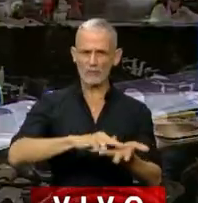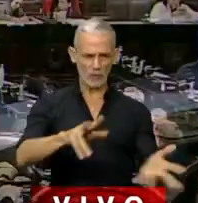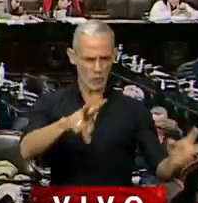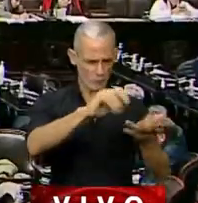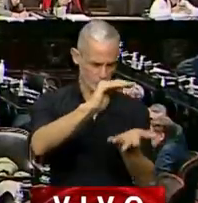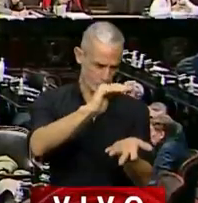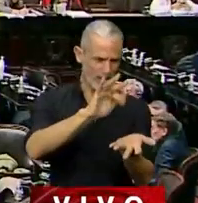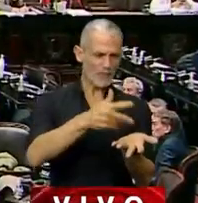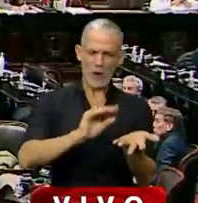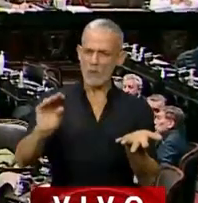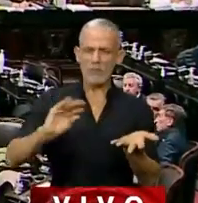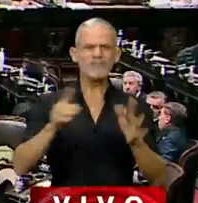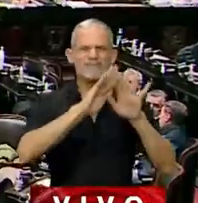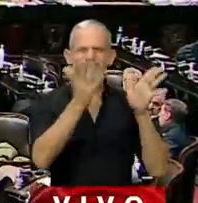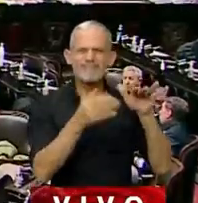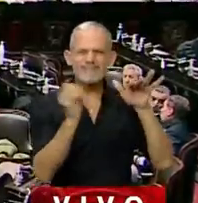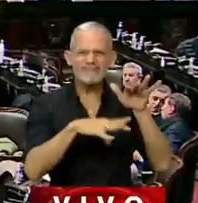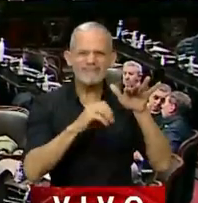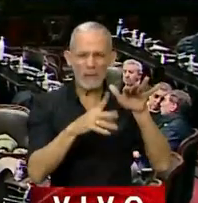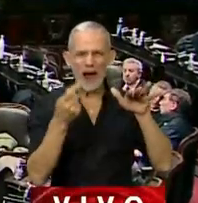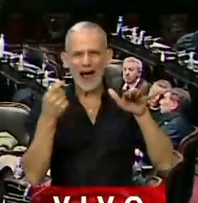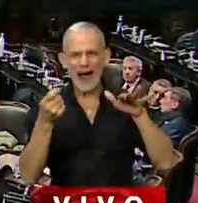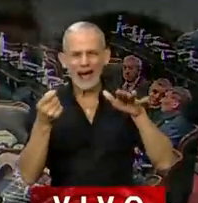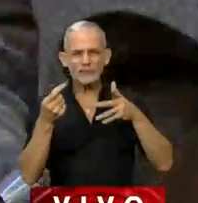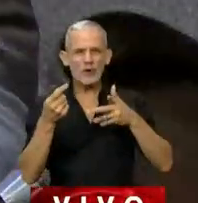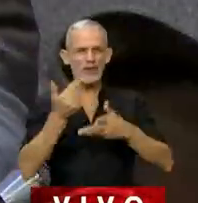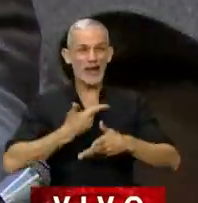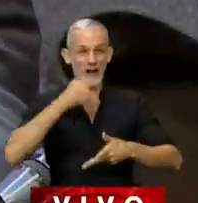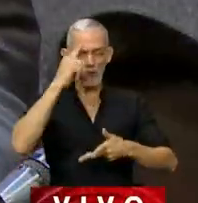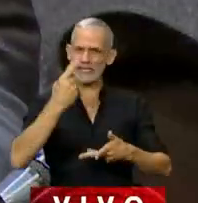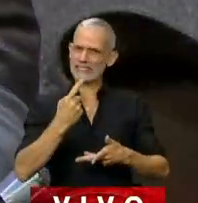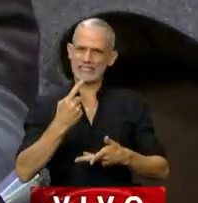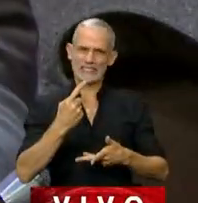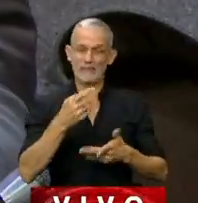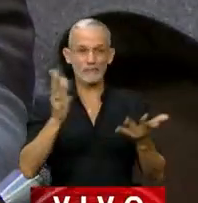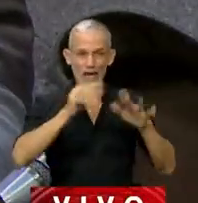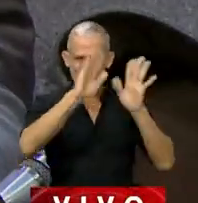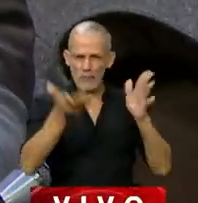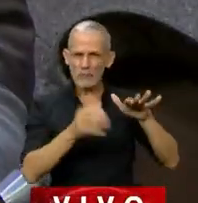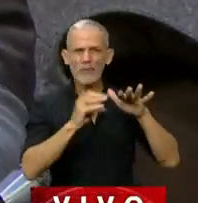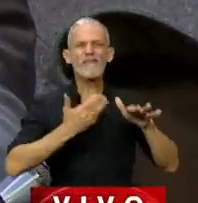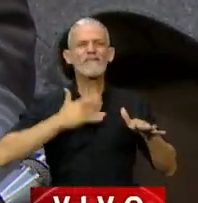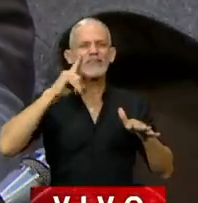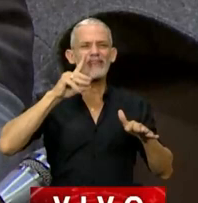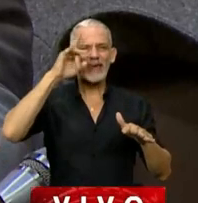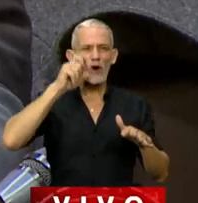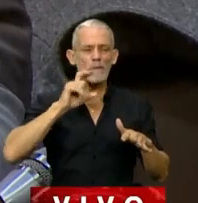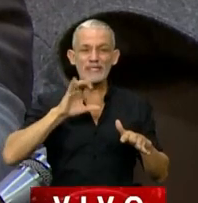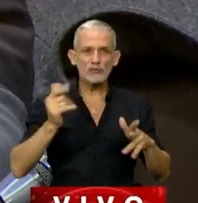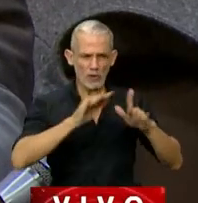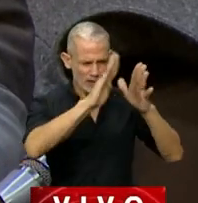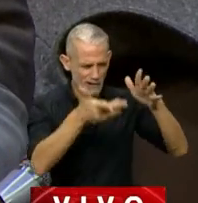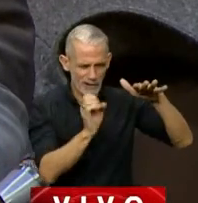mucho menos fideicomisos para financiar gastos públicos. Los fideicomisos terminan siendo entes con